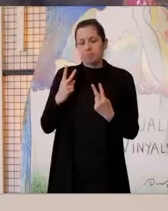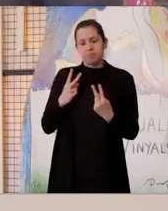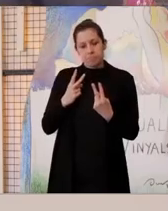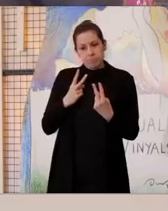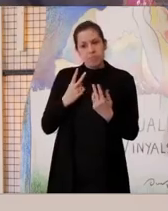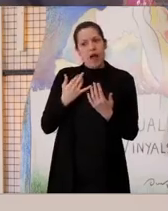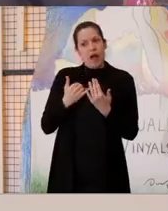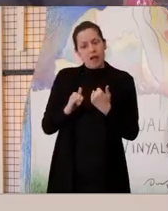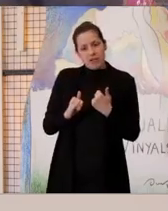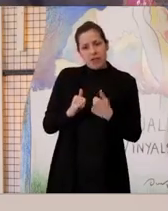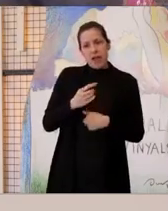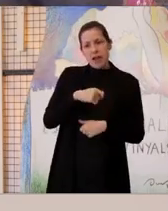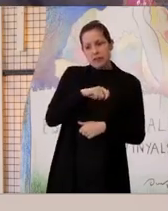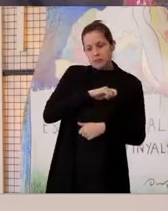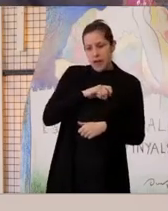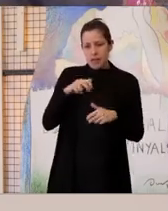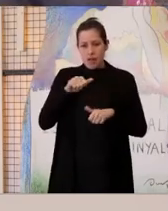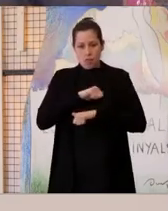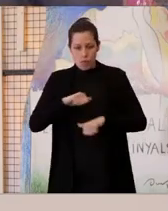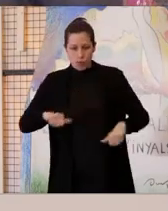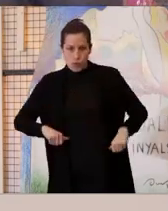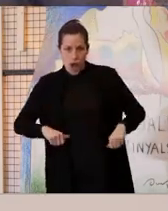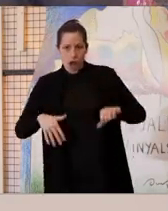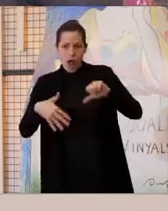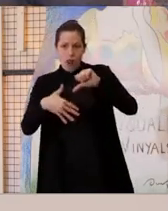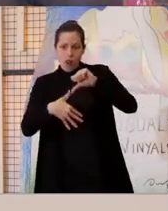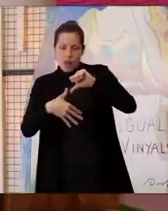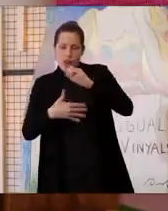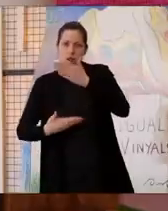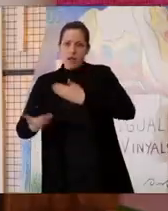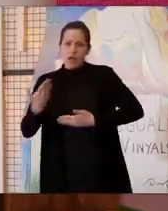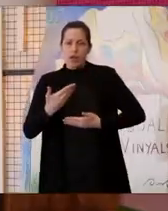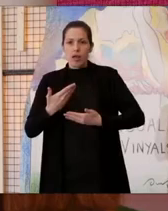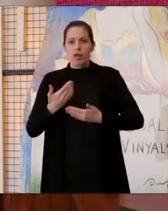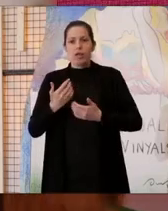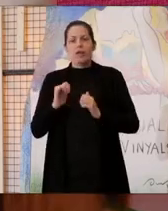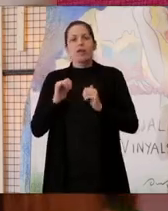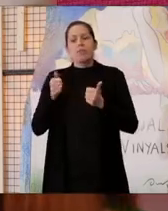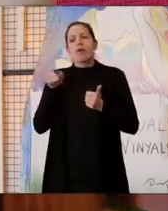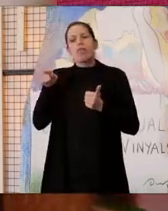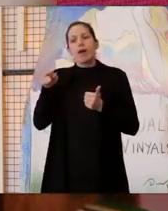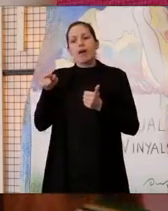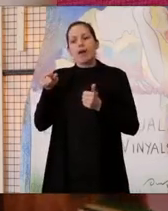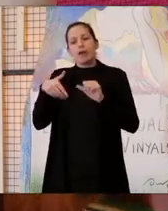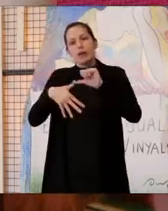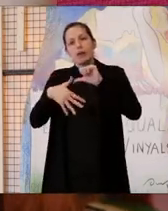entre España y Portugal y latinoamérica pues pues Seguimos avanzando todos